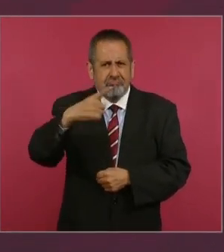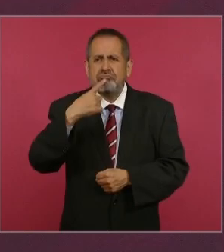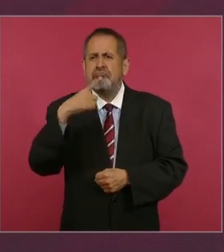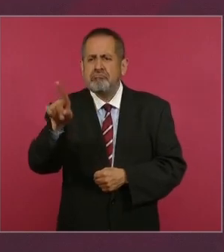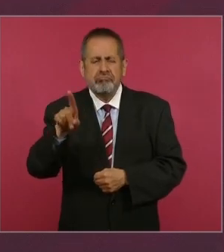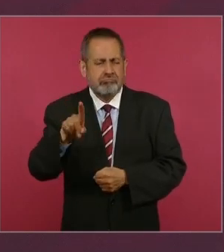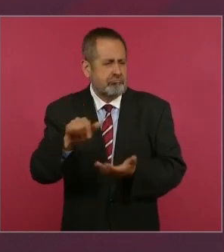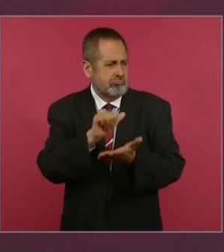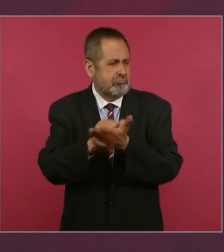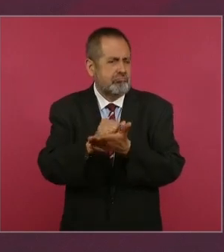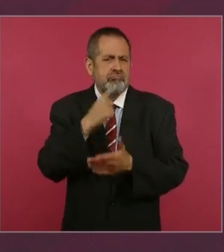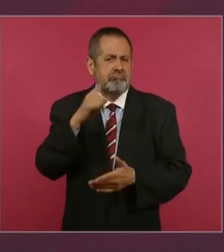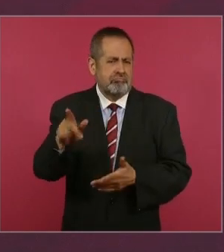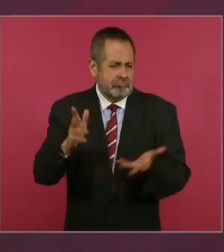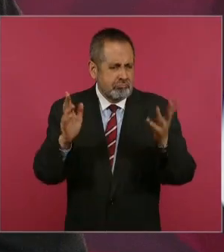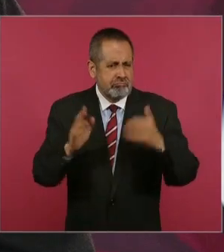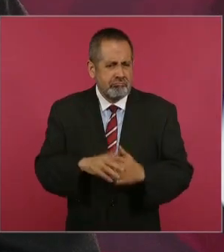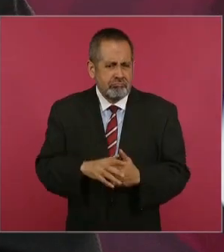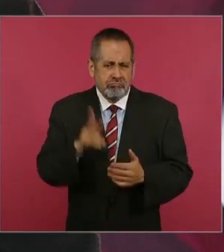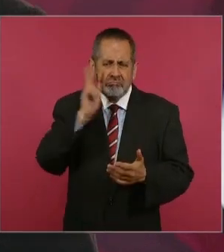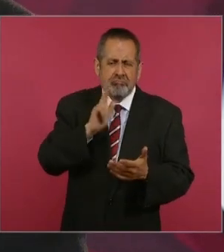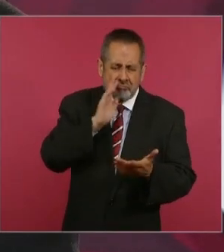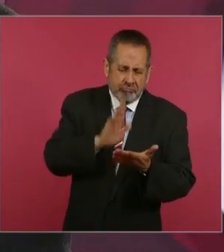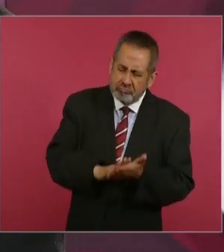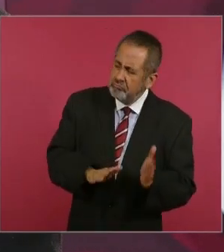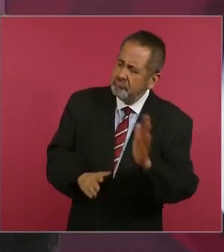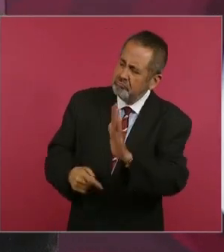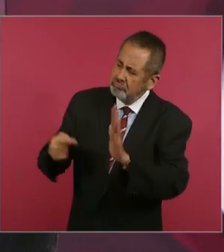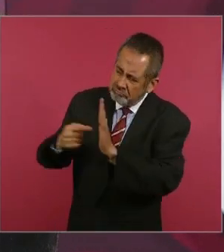denuncia o dar las